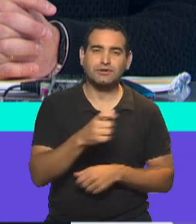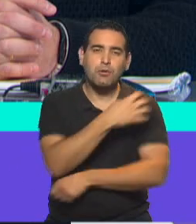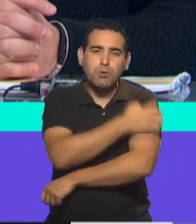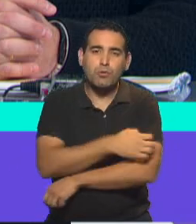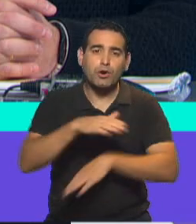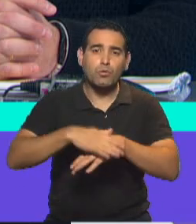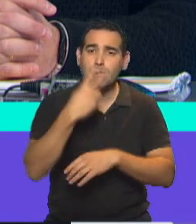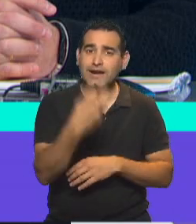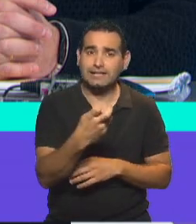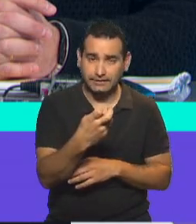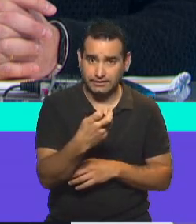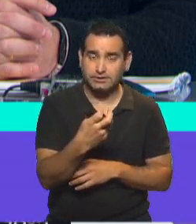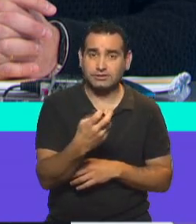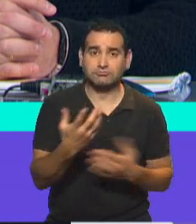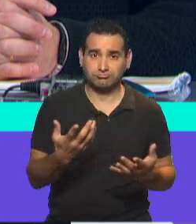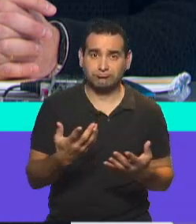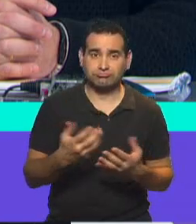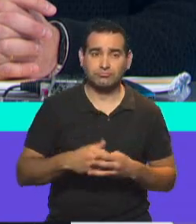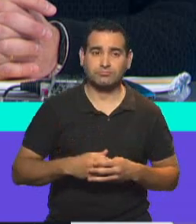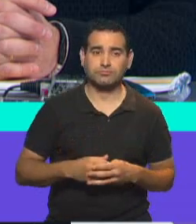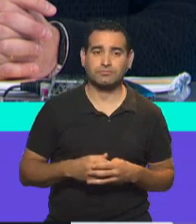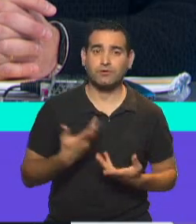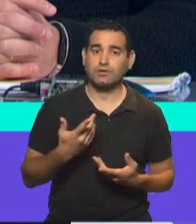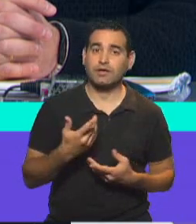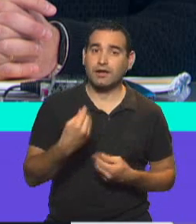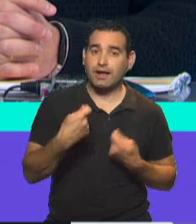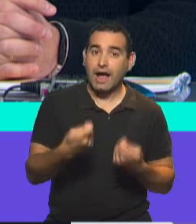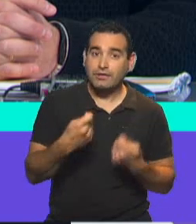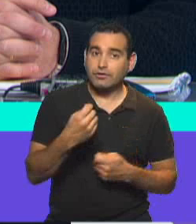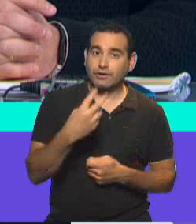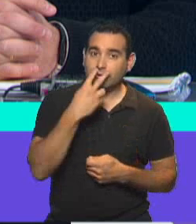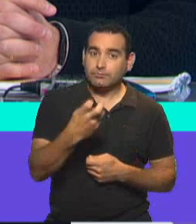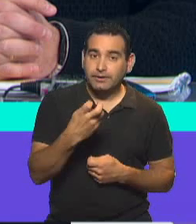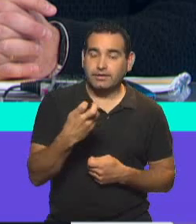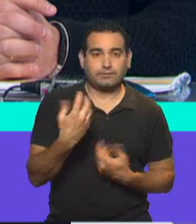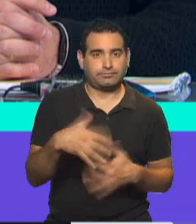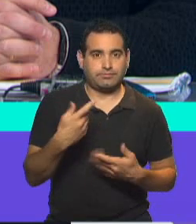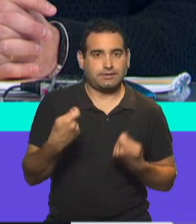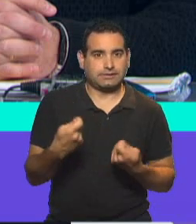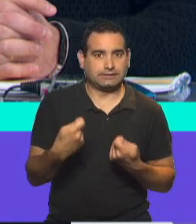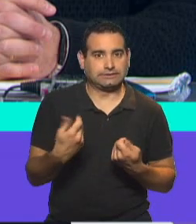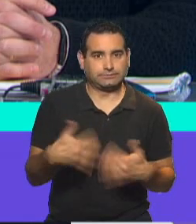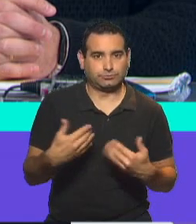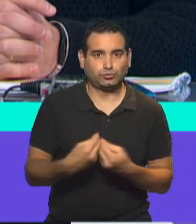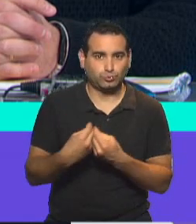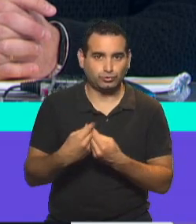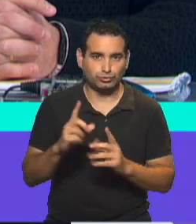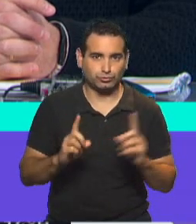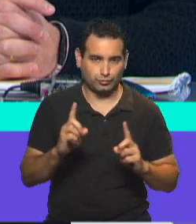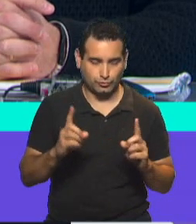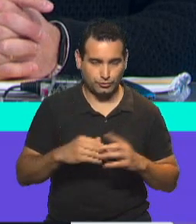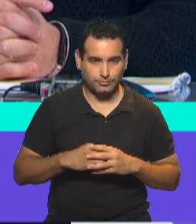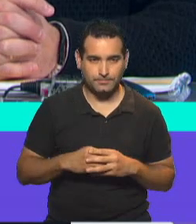que ver con los ingresos y lo que significa el costo de tener energía eléctrica y gas para calefacción en un